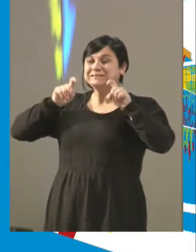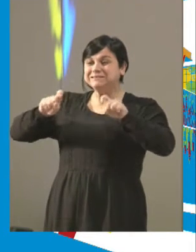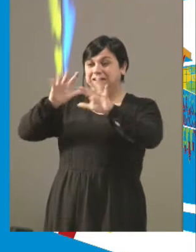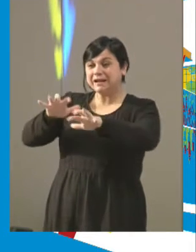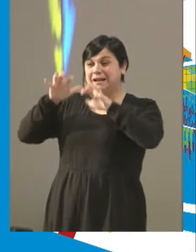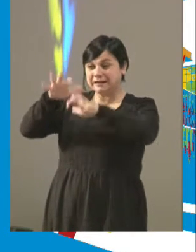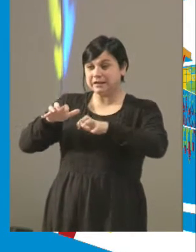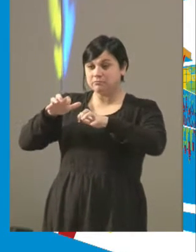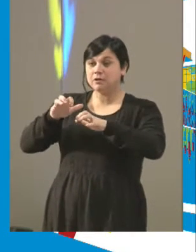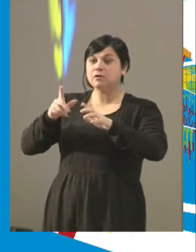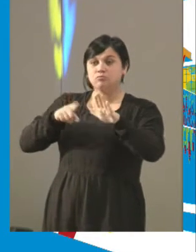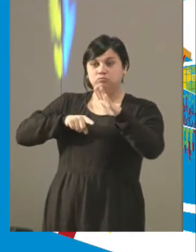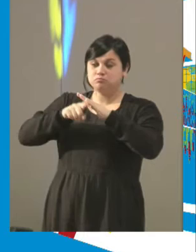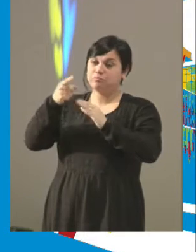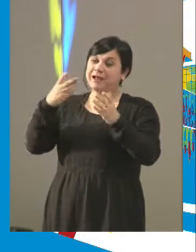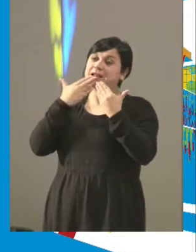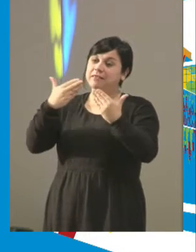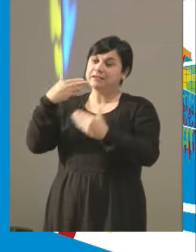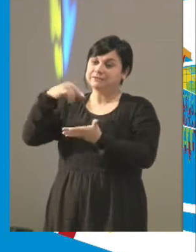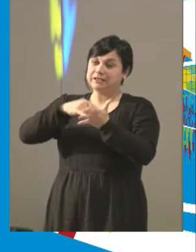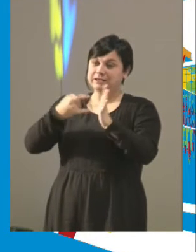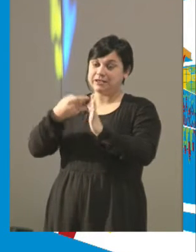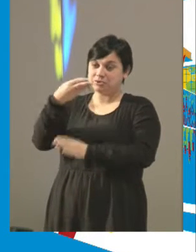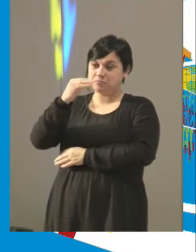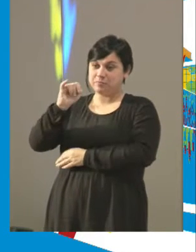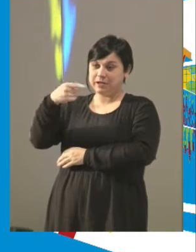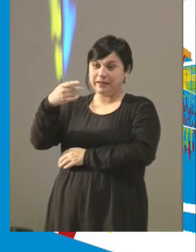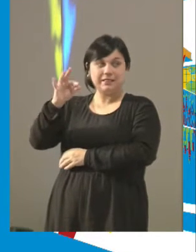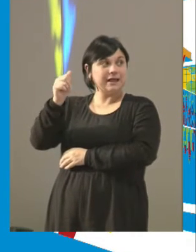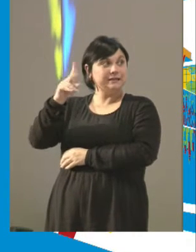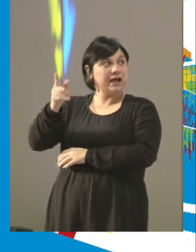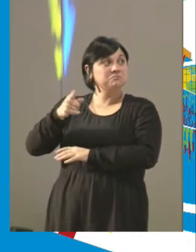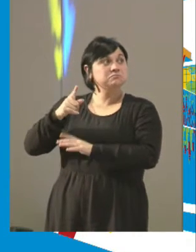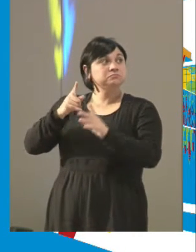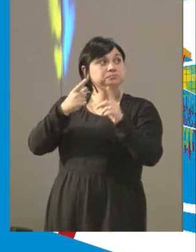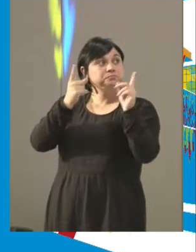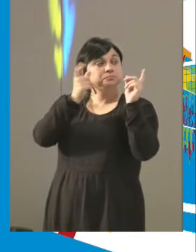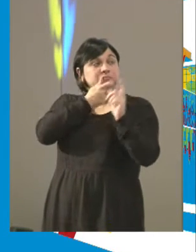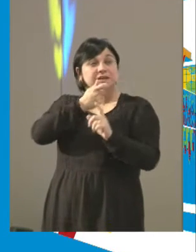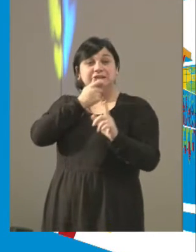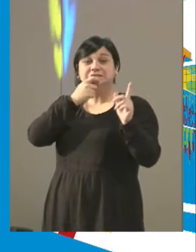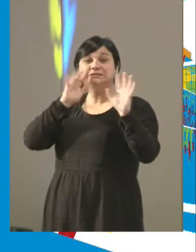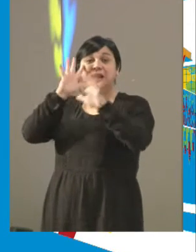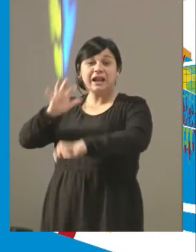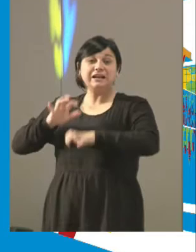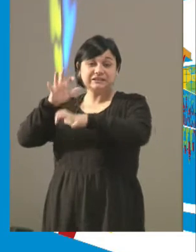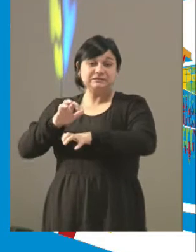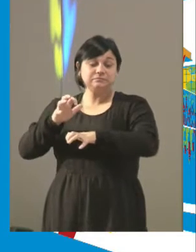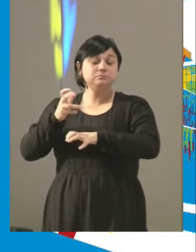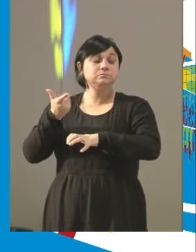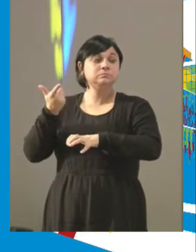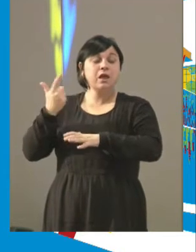sido posibilitada por las técnicas de Big Data, Deep Learning, que ha sido posibilitado por la aparición